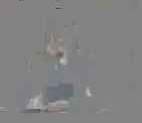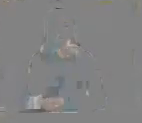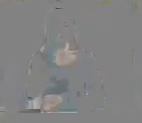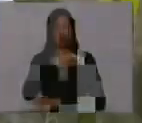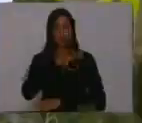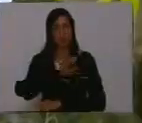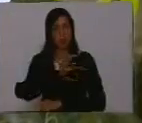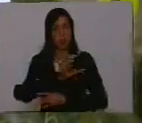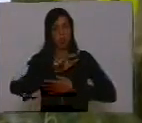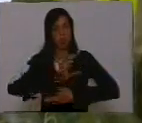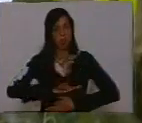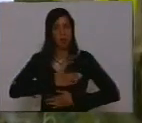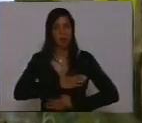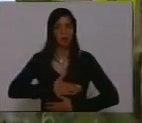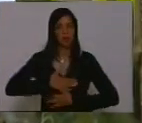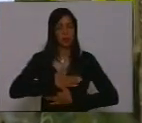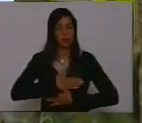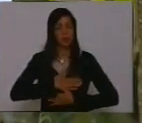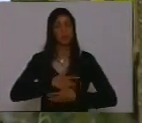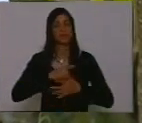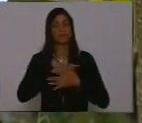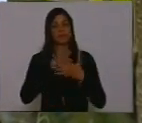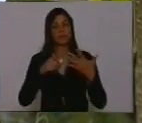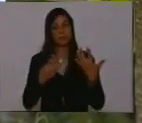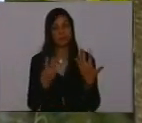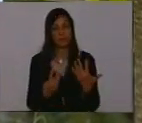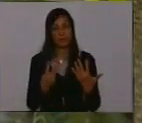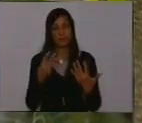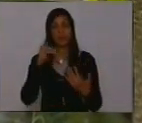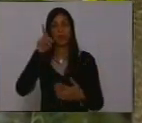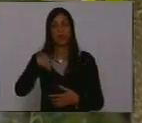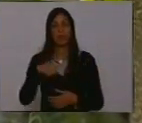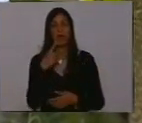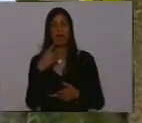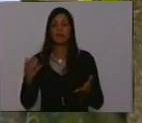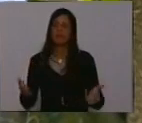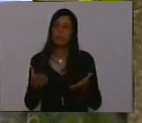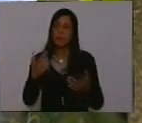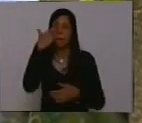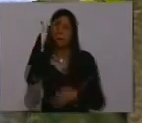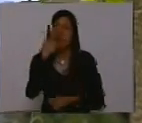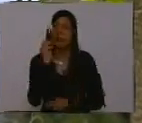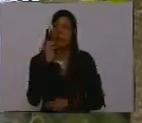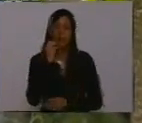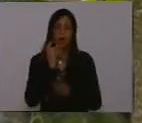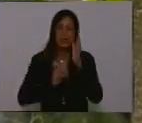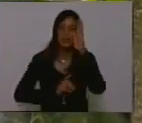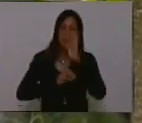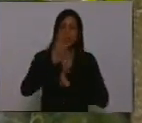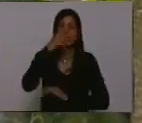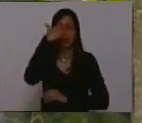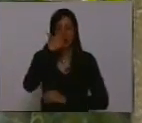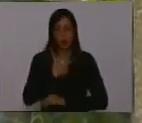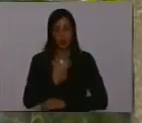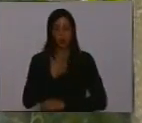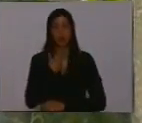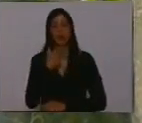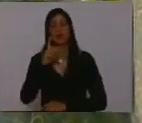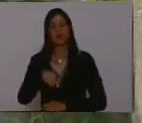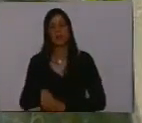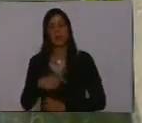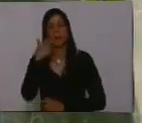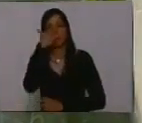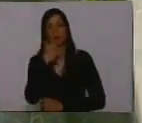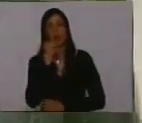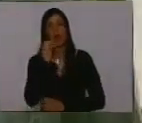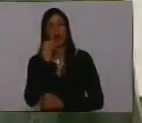colectivo. Se promoverá el desarrollo integral de su personalidad, el tránsito hacia su plena